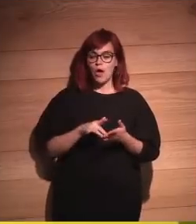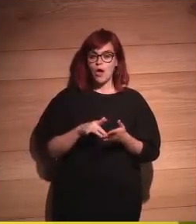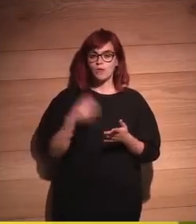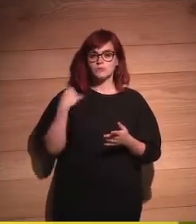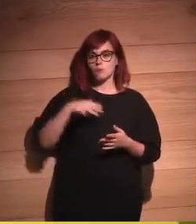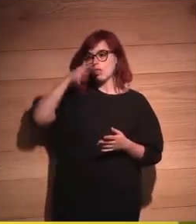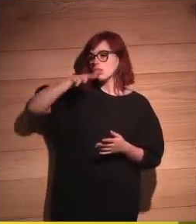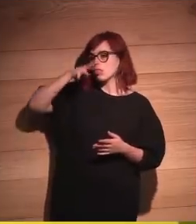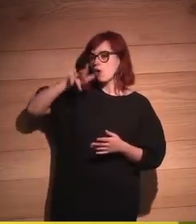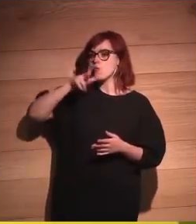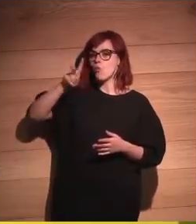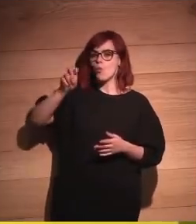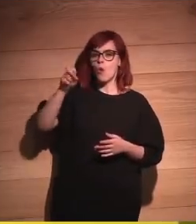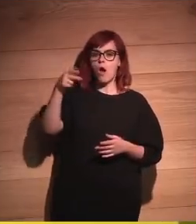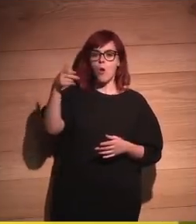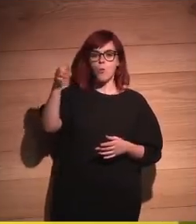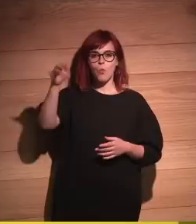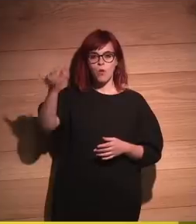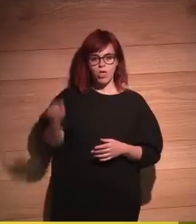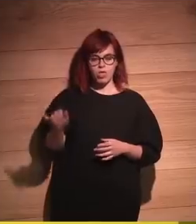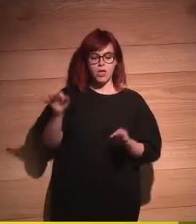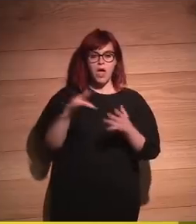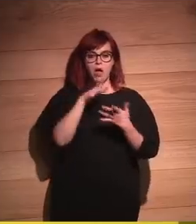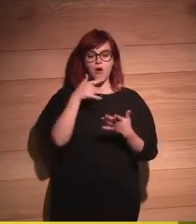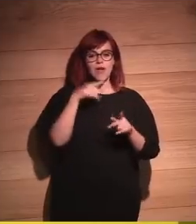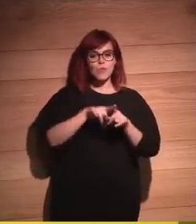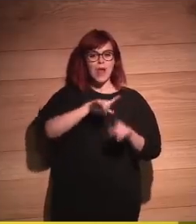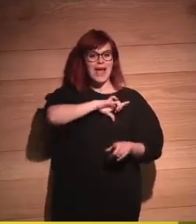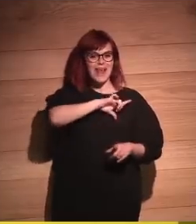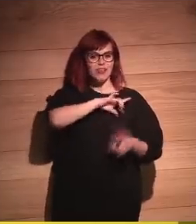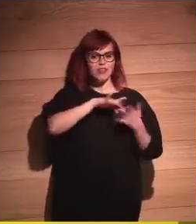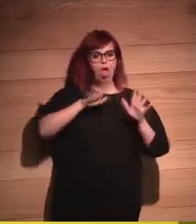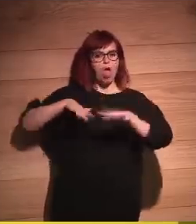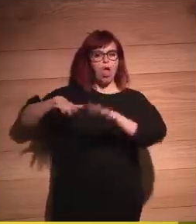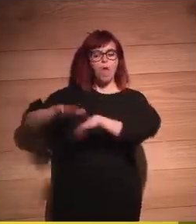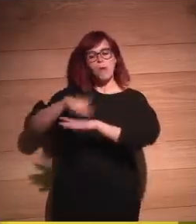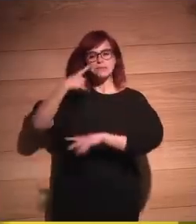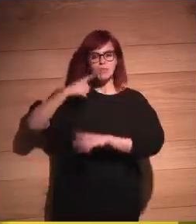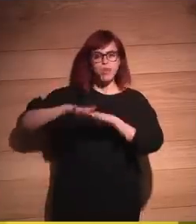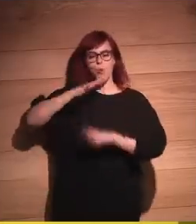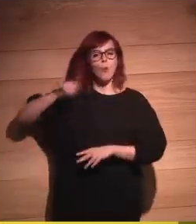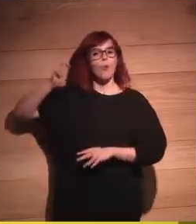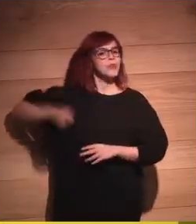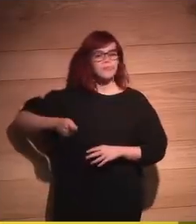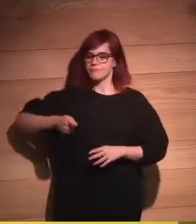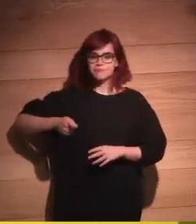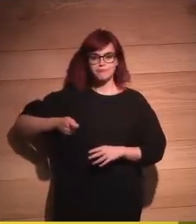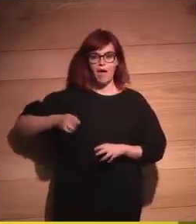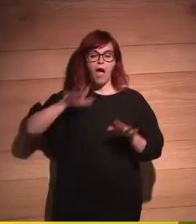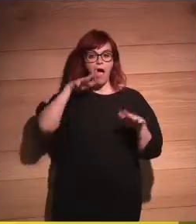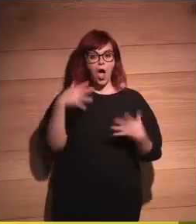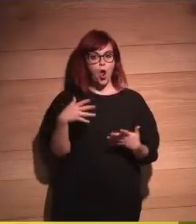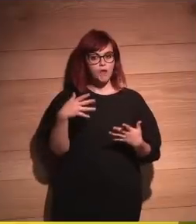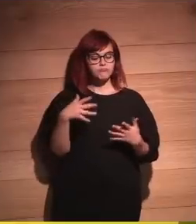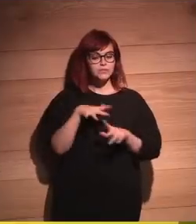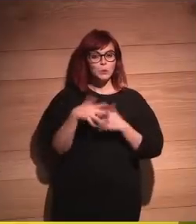acusa a Huawei, pues ahora ya no se manda a los ejércitos, no se manda a los espías, no se manda a los jueces. Lo que se